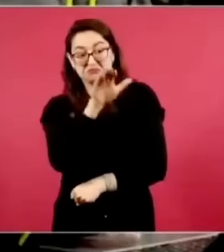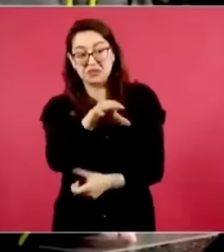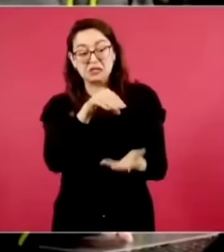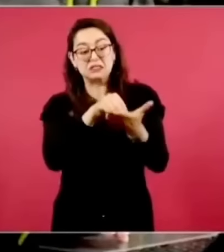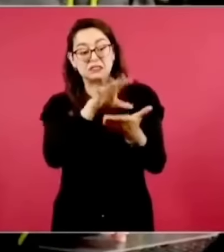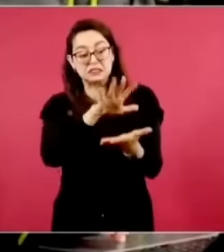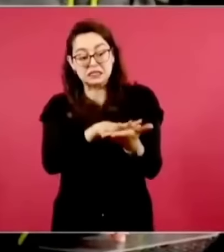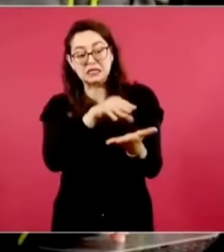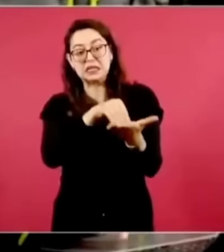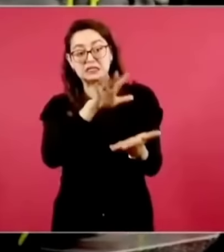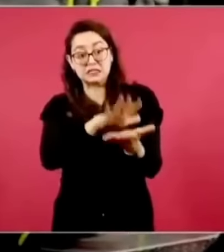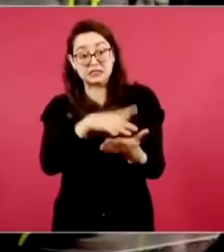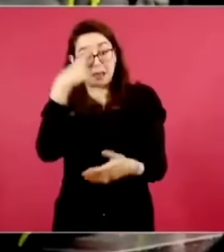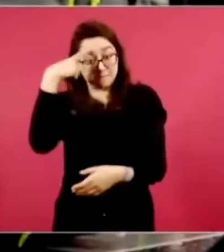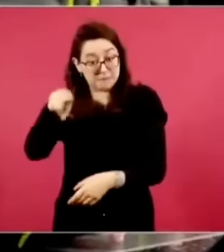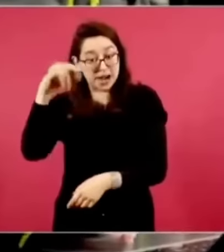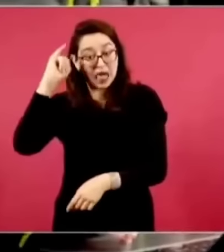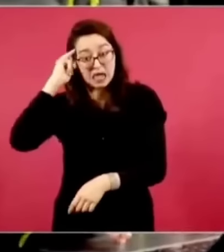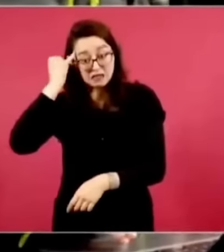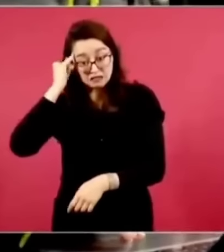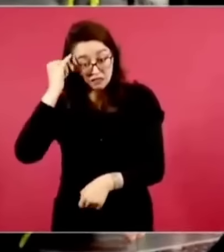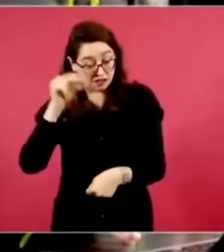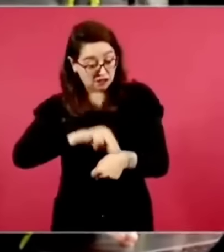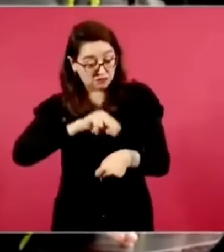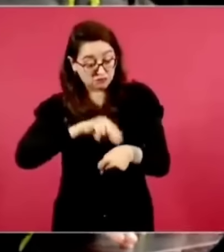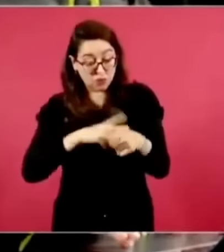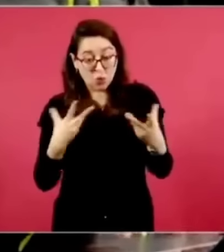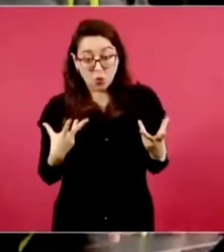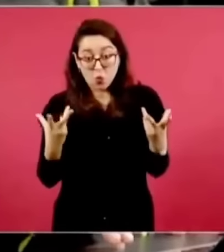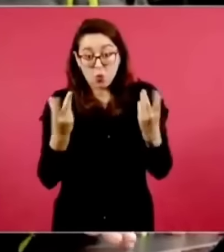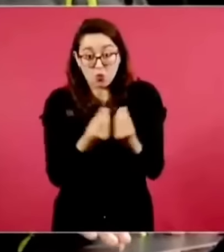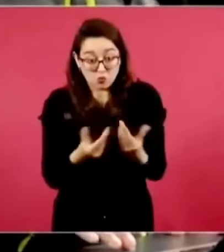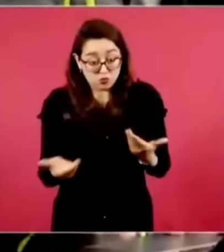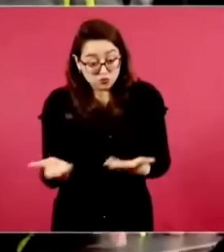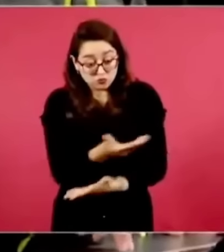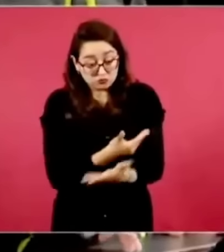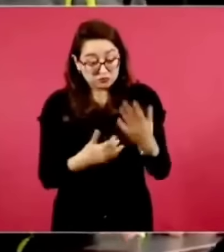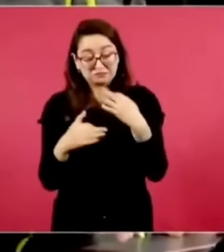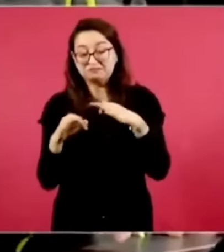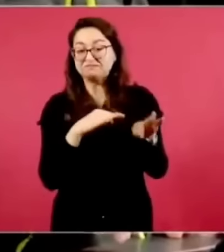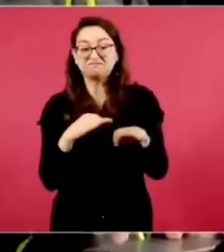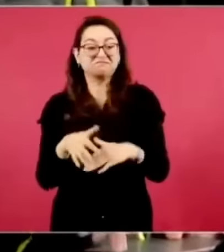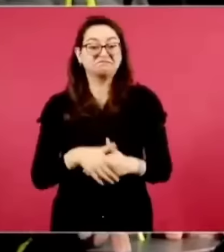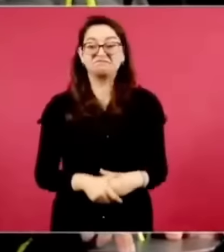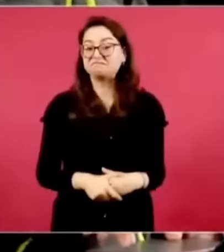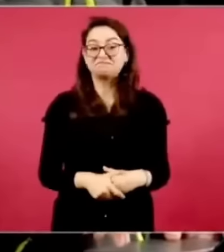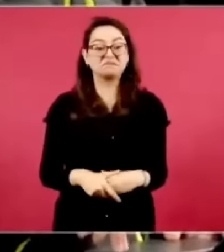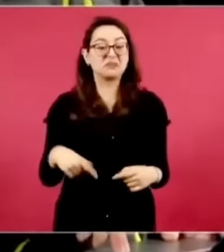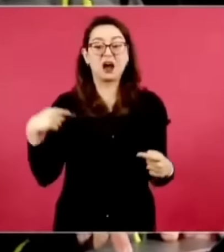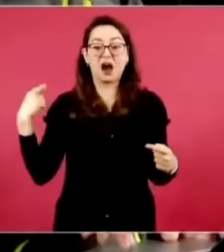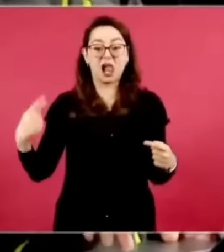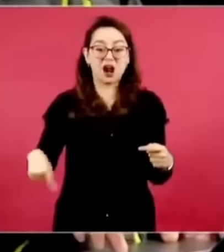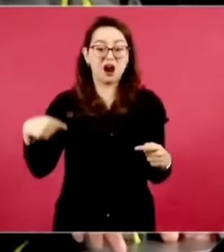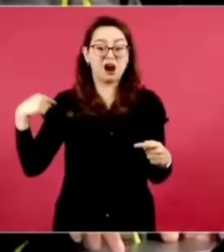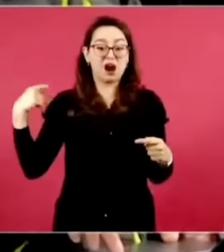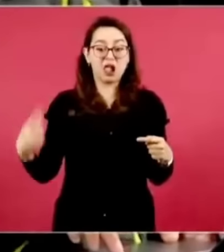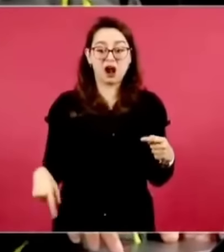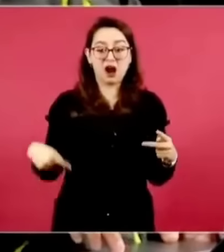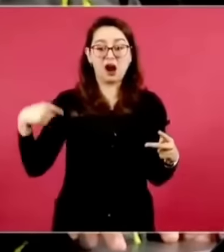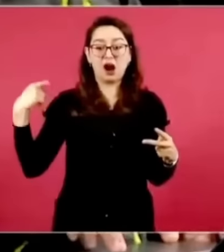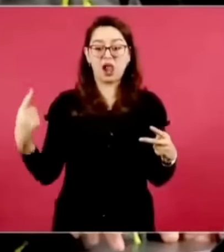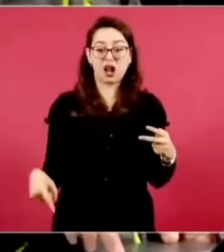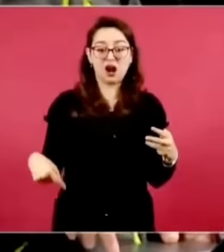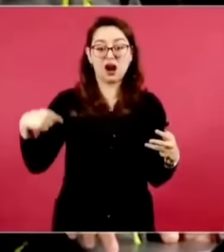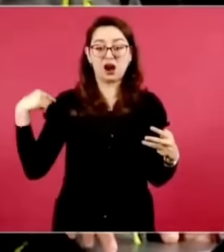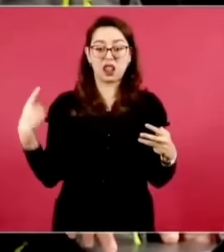medicina integrativa para acabar con esos vacíos legales que impiden a este sector de la población